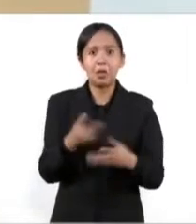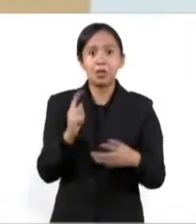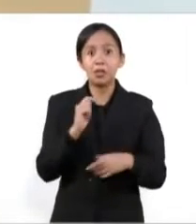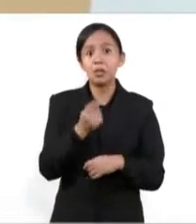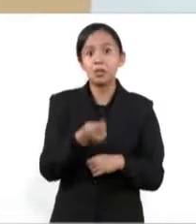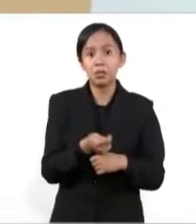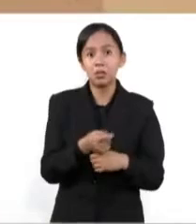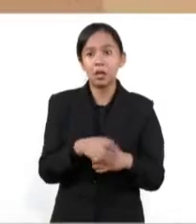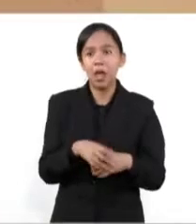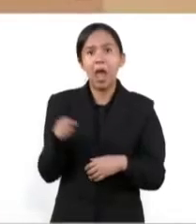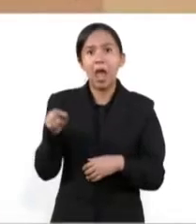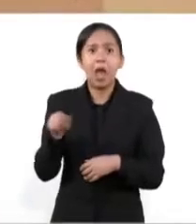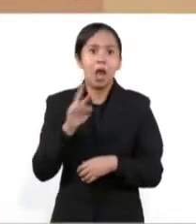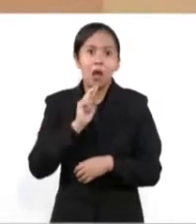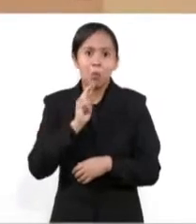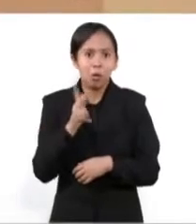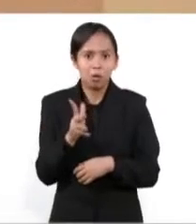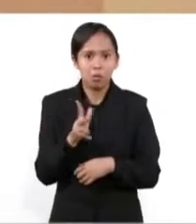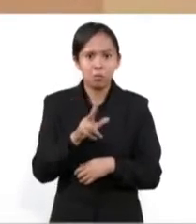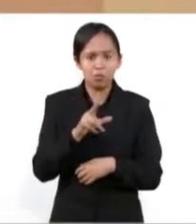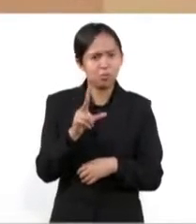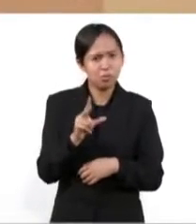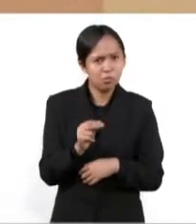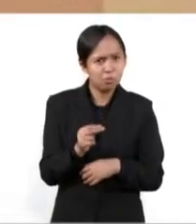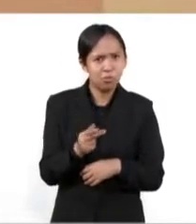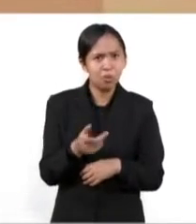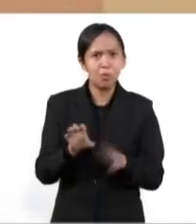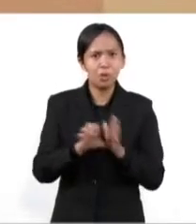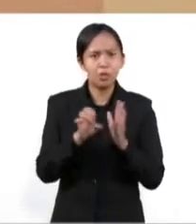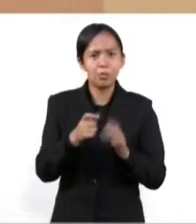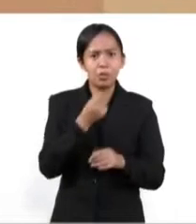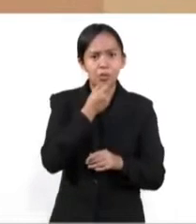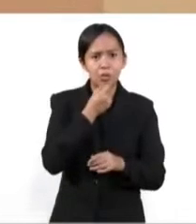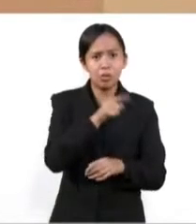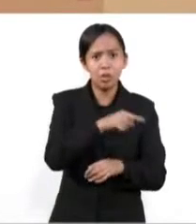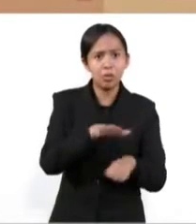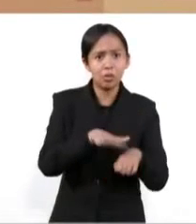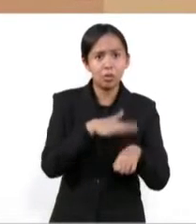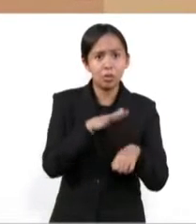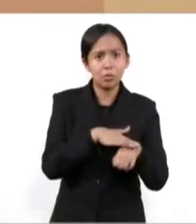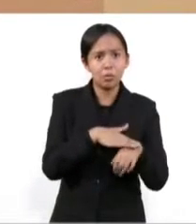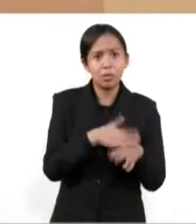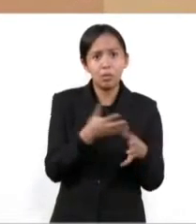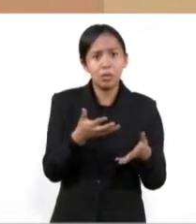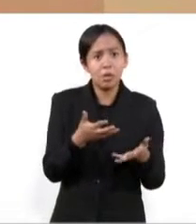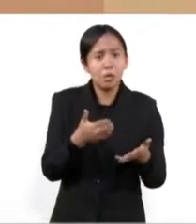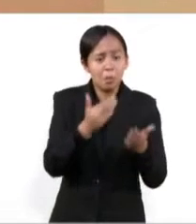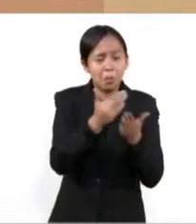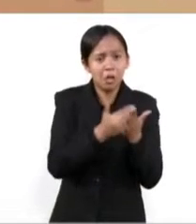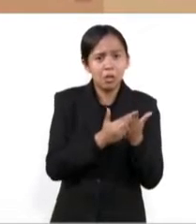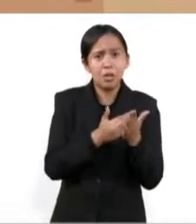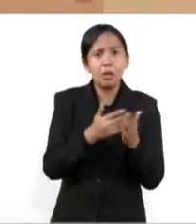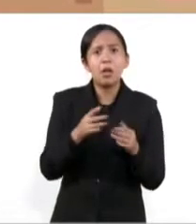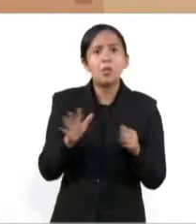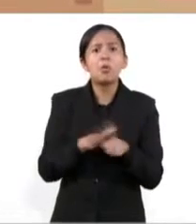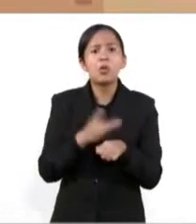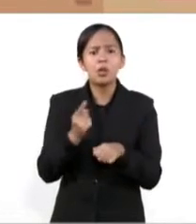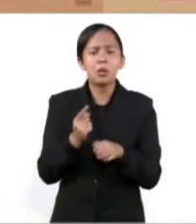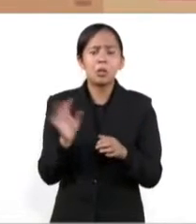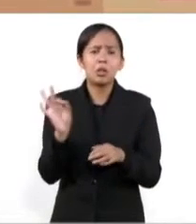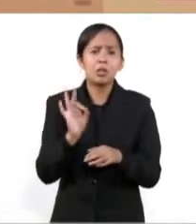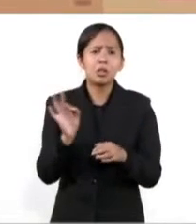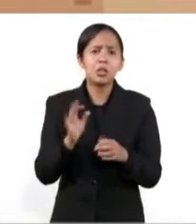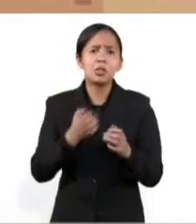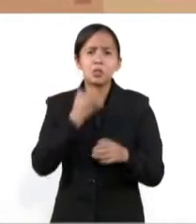Porque muchas veces un niño o una niña no tiene una calificación, no porque no quiera, sino porque tiene problemas en la casa, porque no